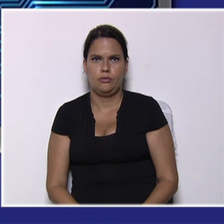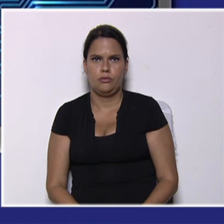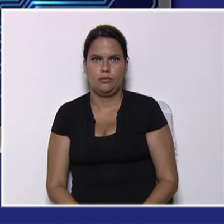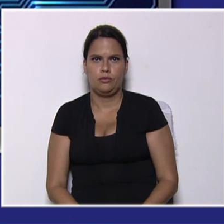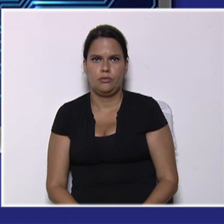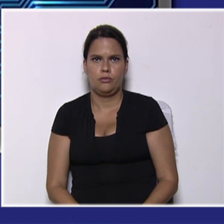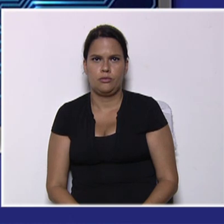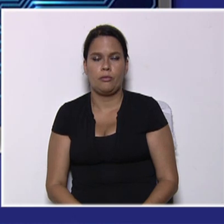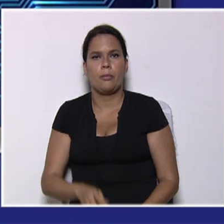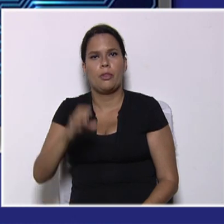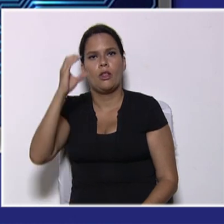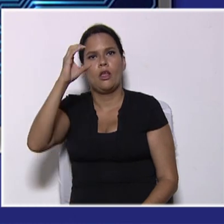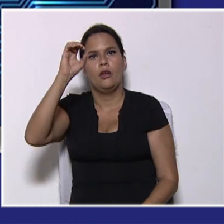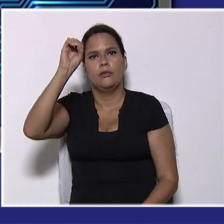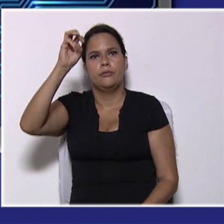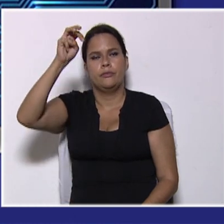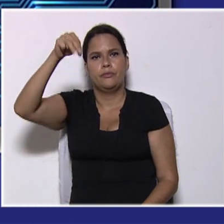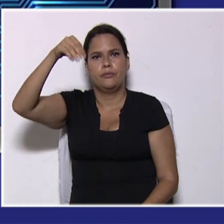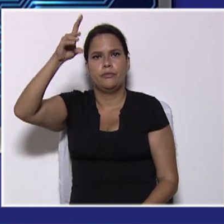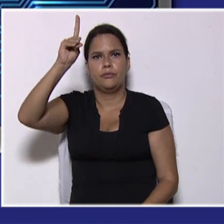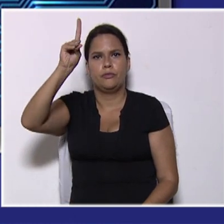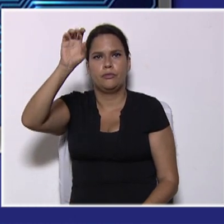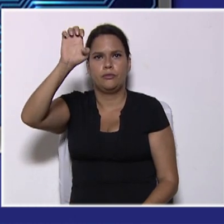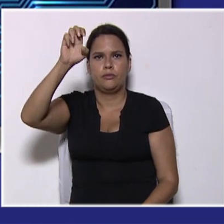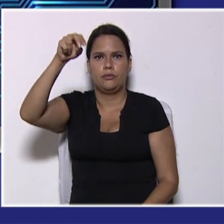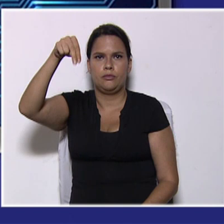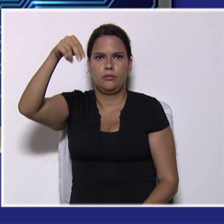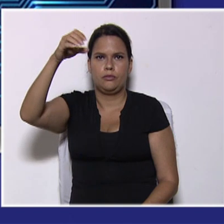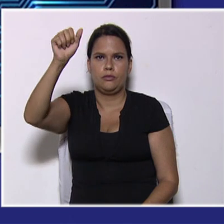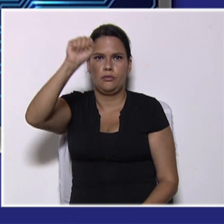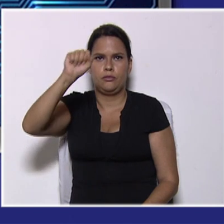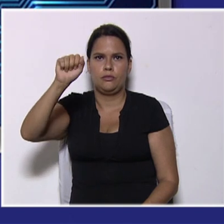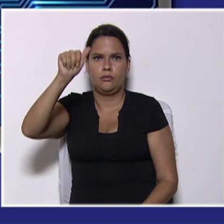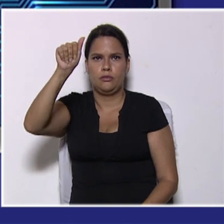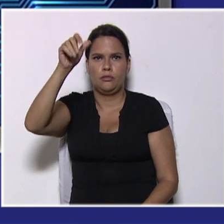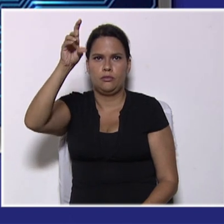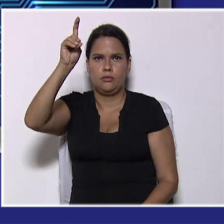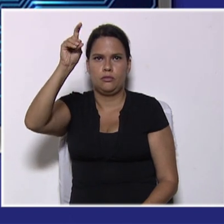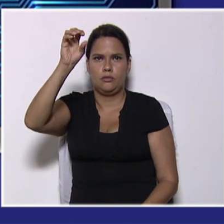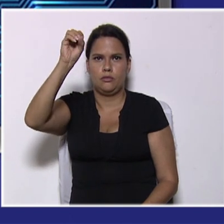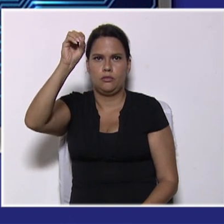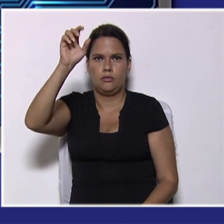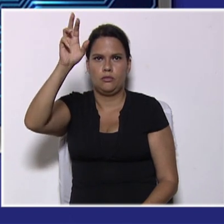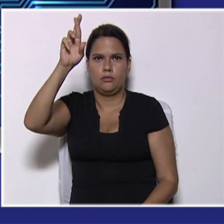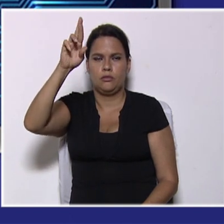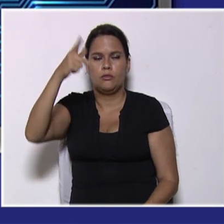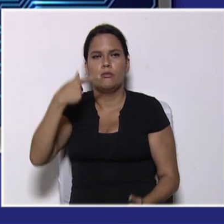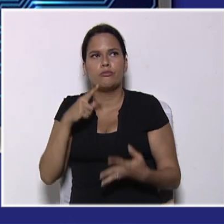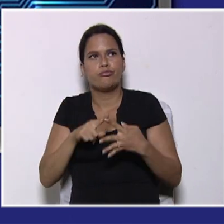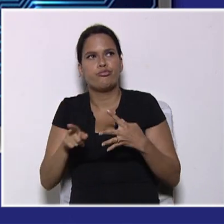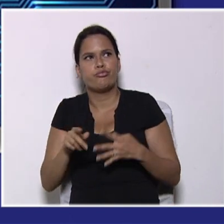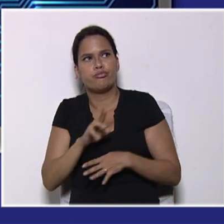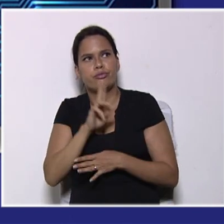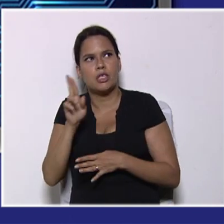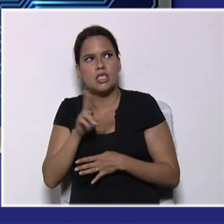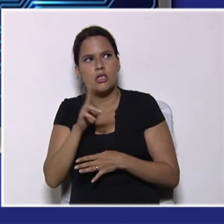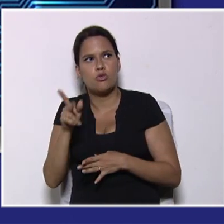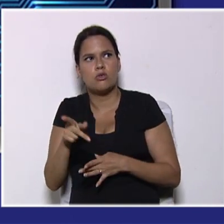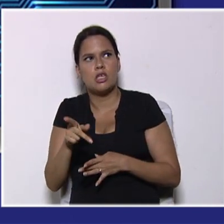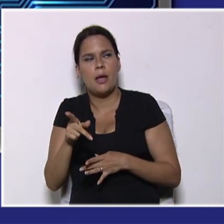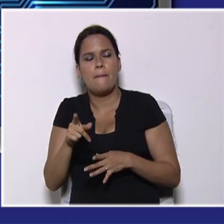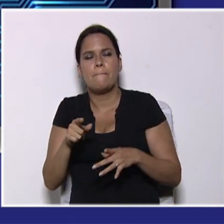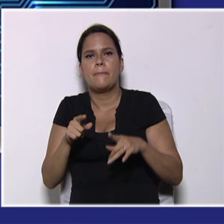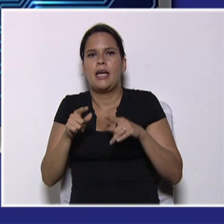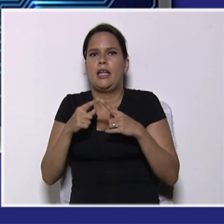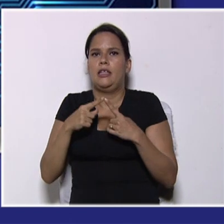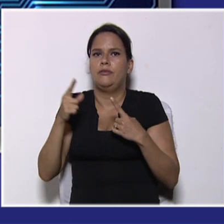Condensador. Es un dispositivo pasivo utilizado en electricidad y electrónica. formado por